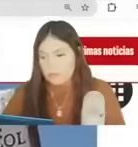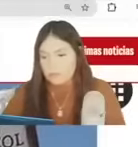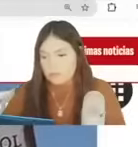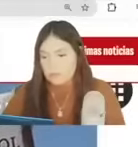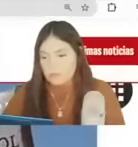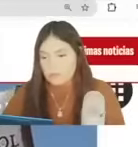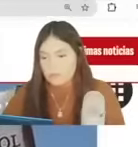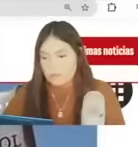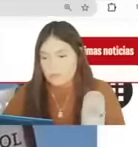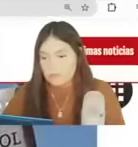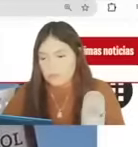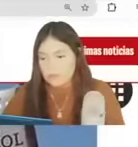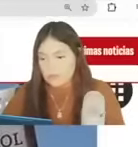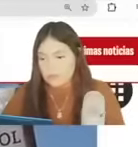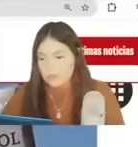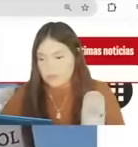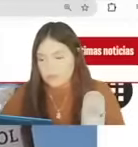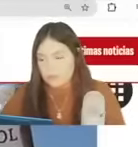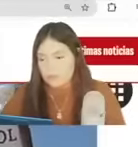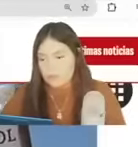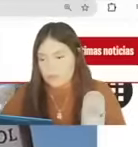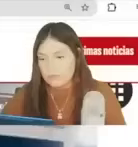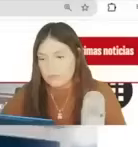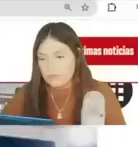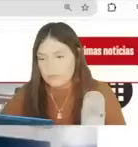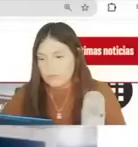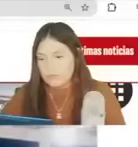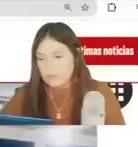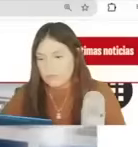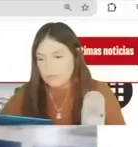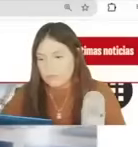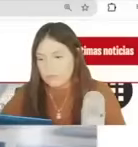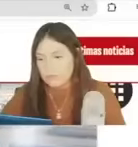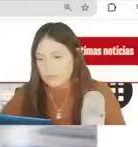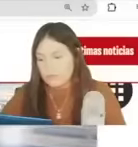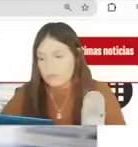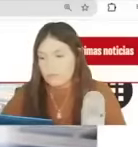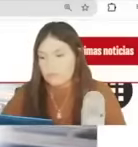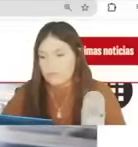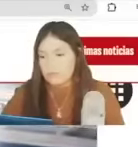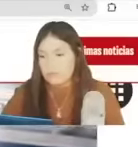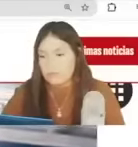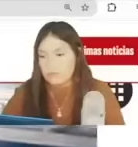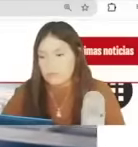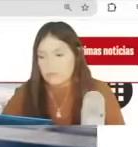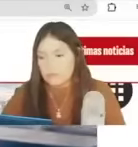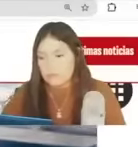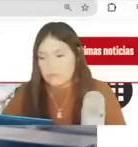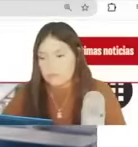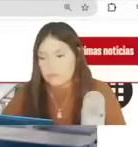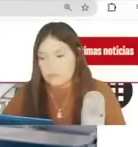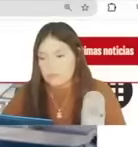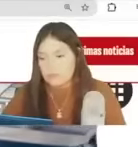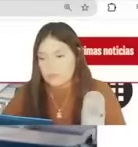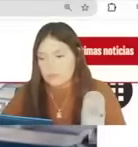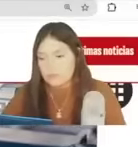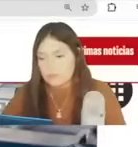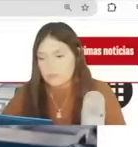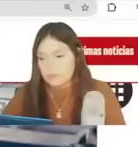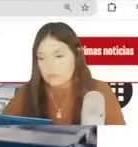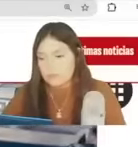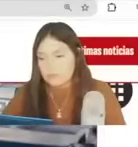propiedad debe de ser del pueblo y común. Y el pueblo se tiene que gobernarse en sí mismo.